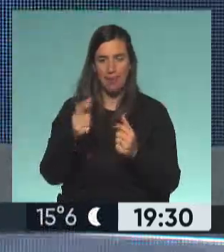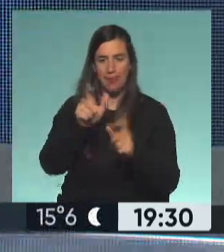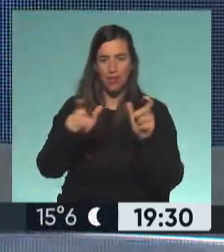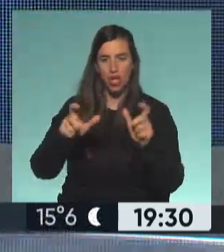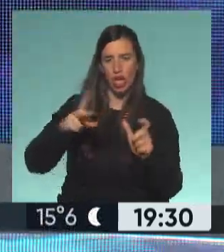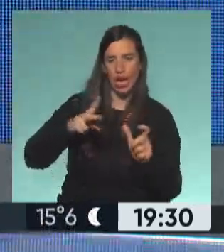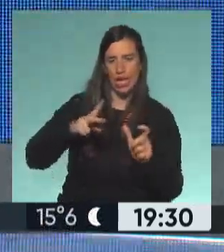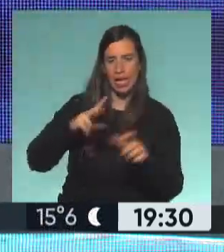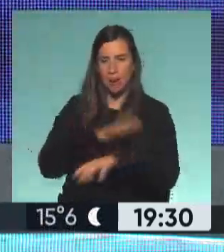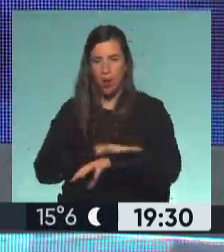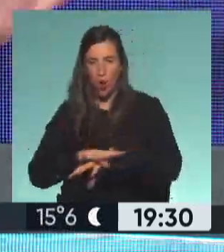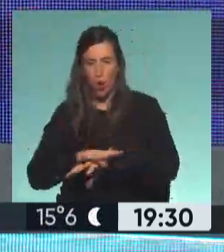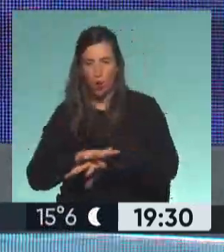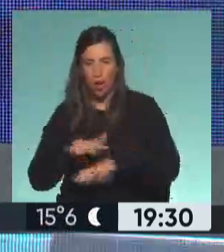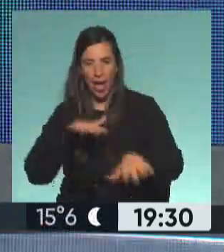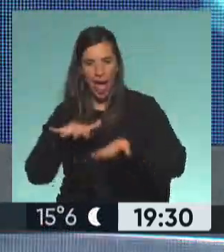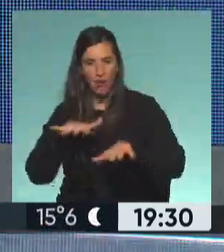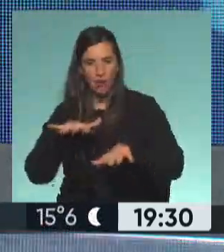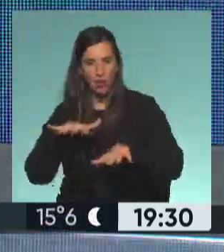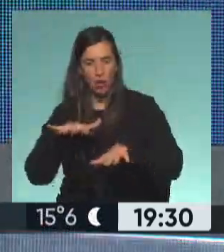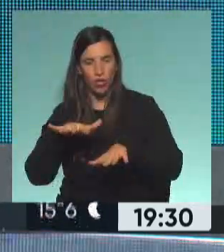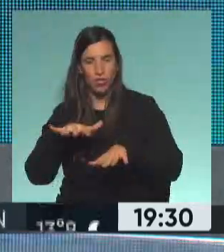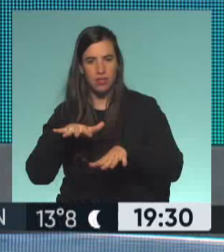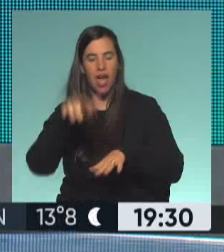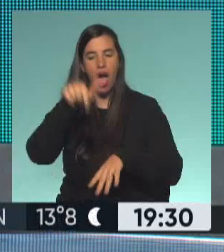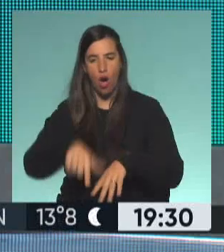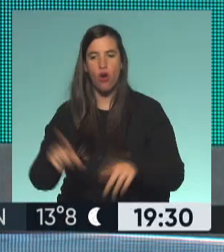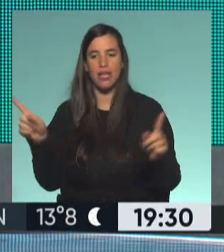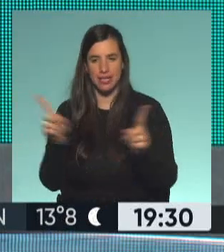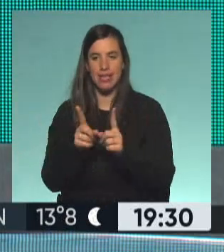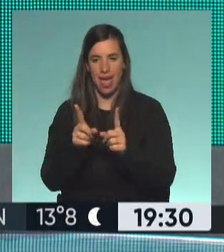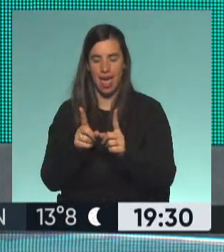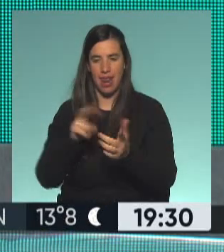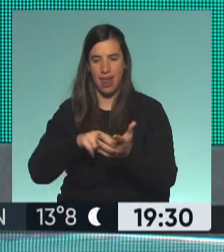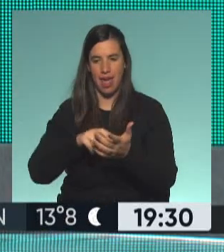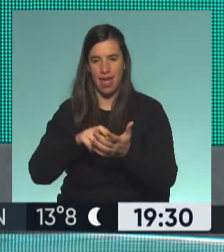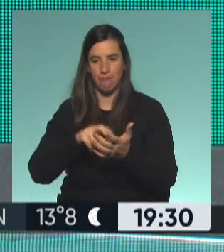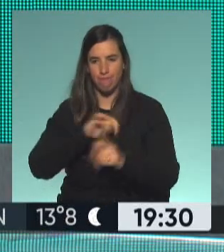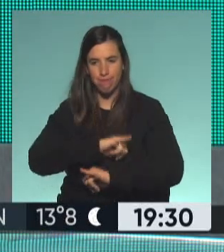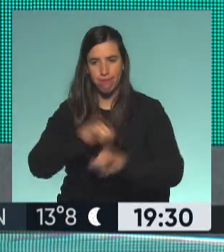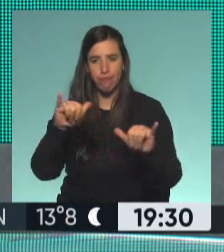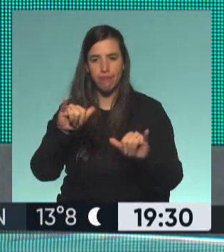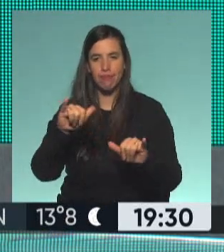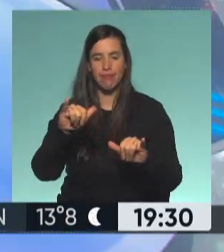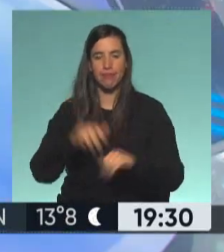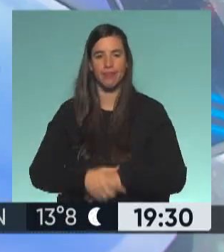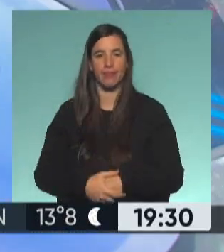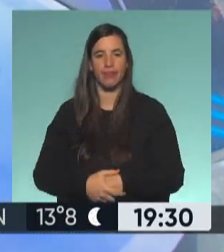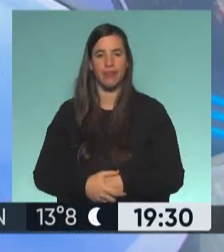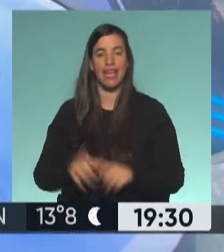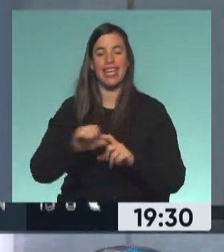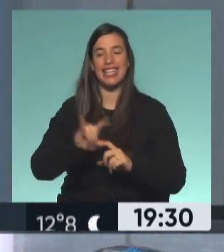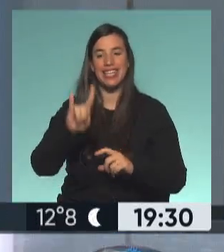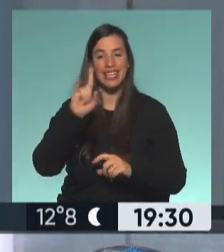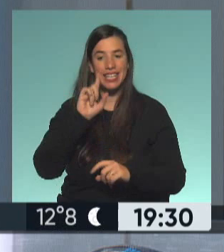Con acciones y con acciones. Vamos en esta cierre de edición y le damos cuerpo y músculo. Querido Osvaldo Quiroga,